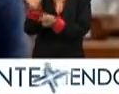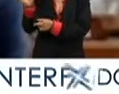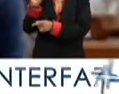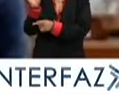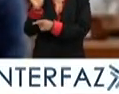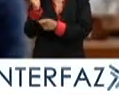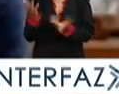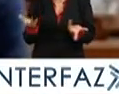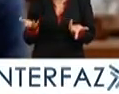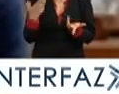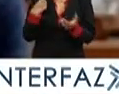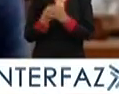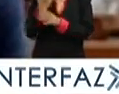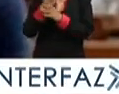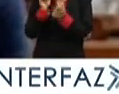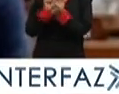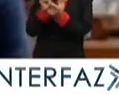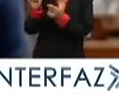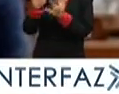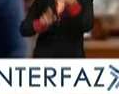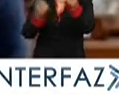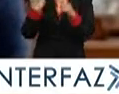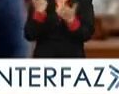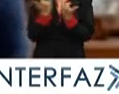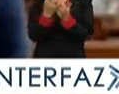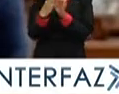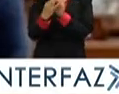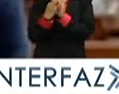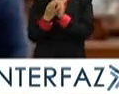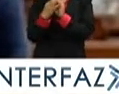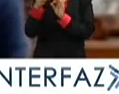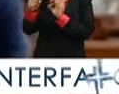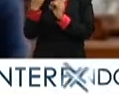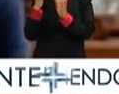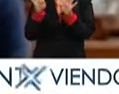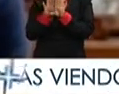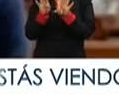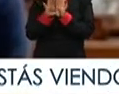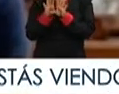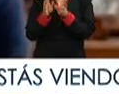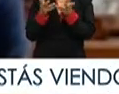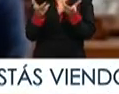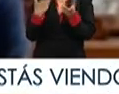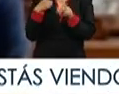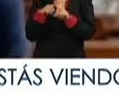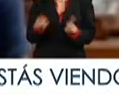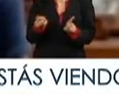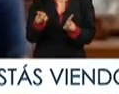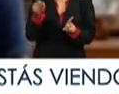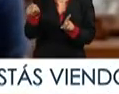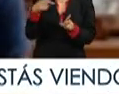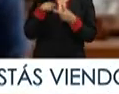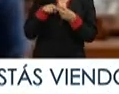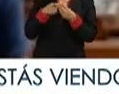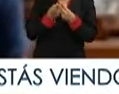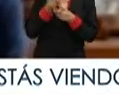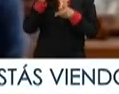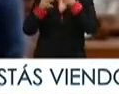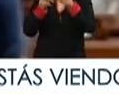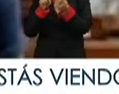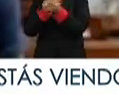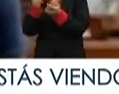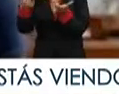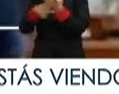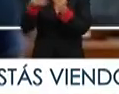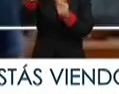quizás nuevos, pero son normalistas como yo, y pues fue algo como que muy distinto empezar a platicar sobre